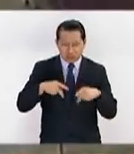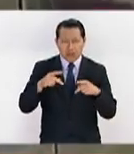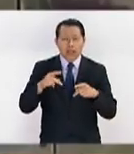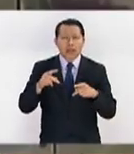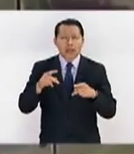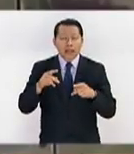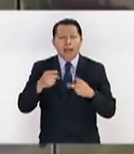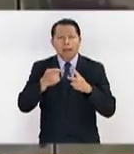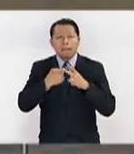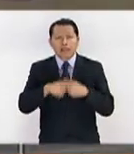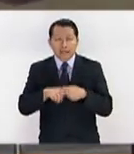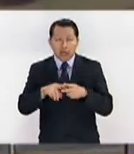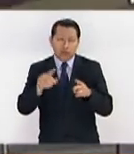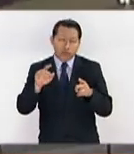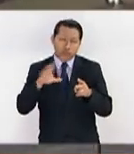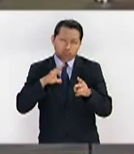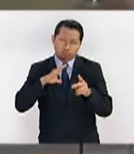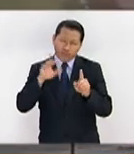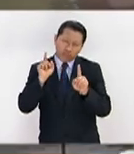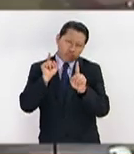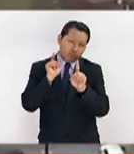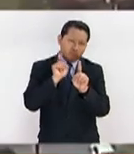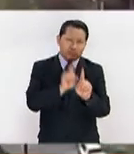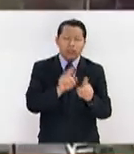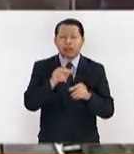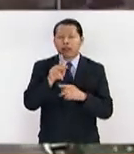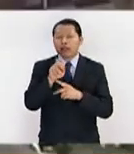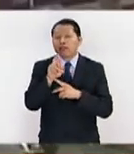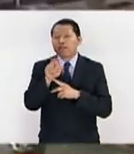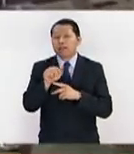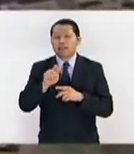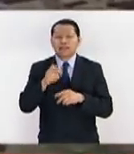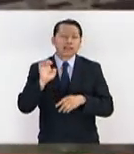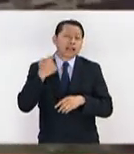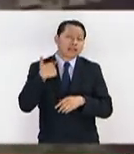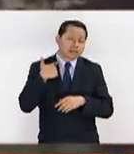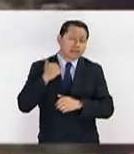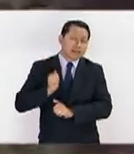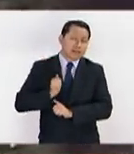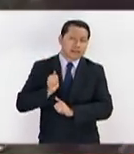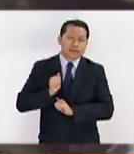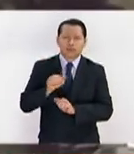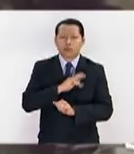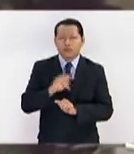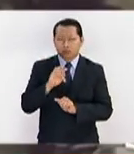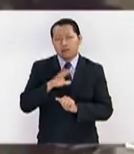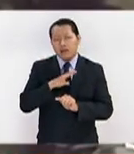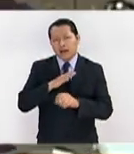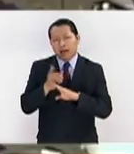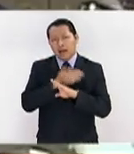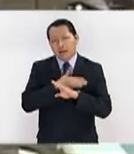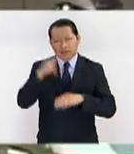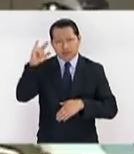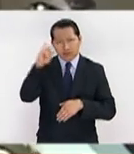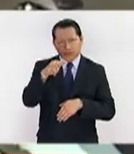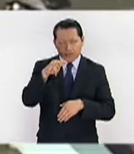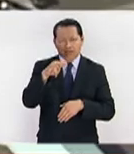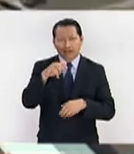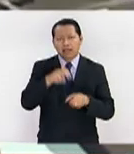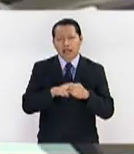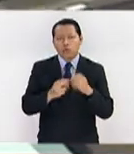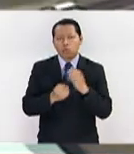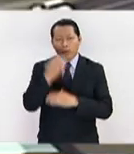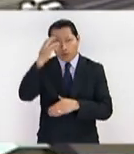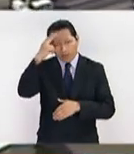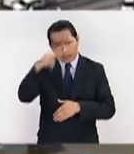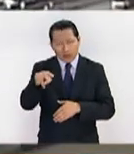persecución. Kelly, se sabe, era un ex militar que había prestado servicio en la Fuerza Aérea en la base Horman, en Nuevo